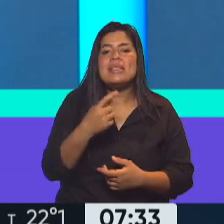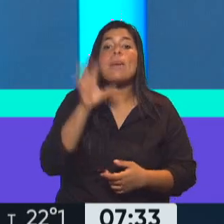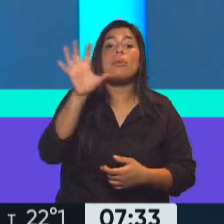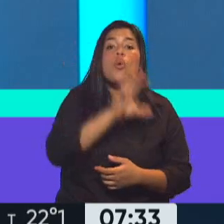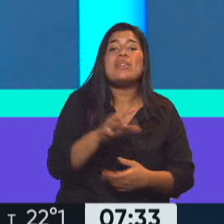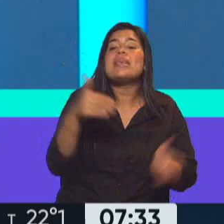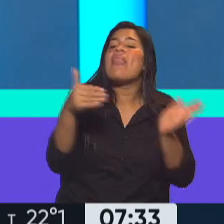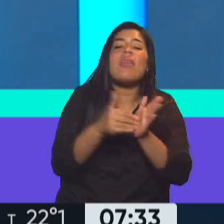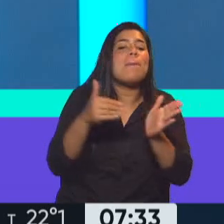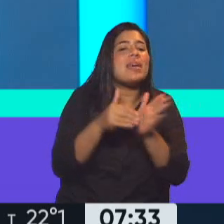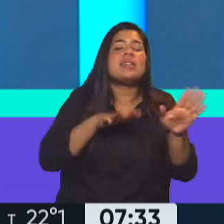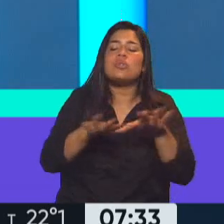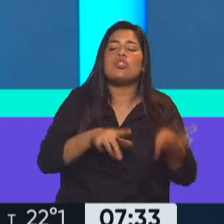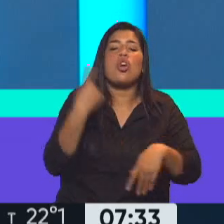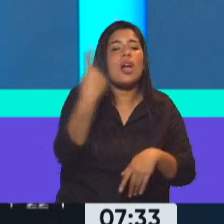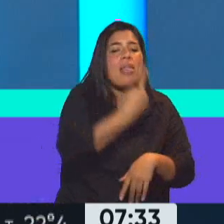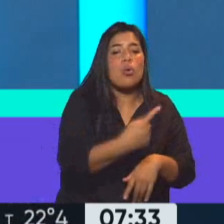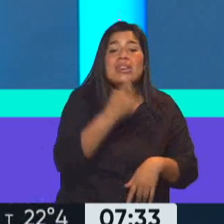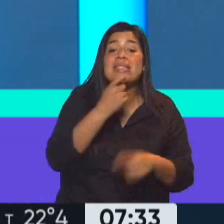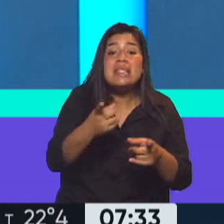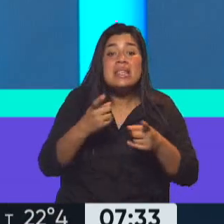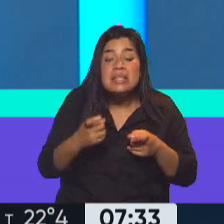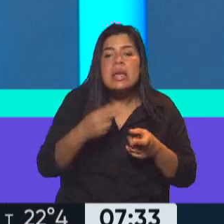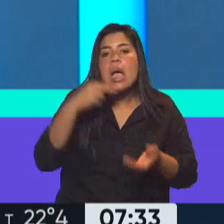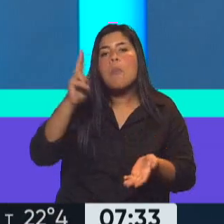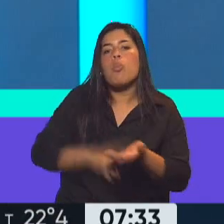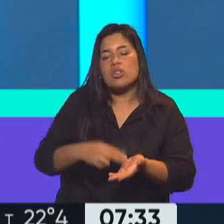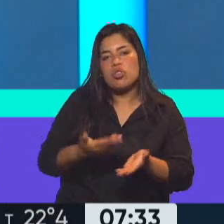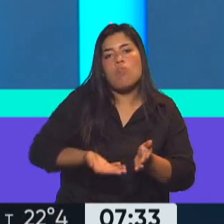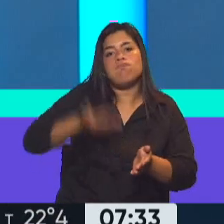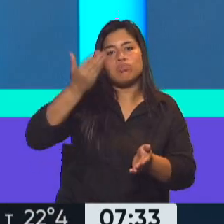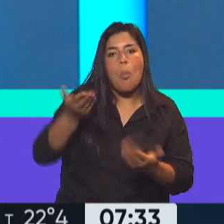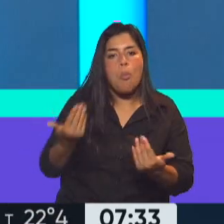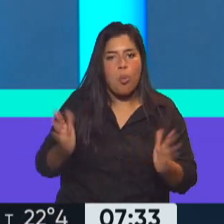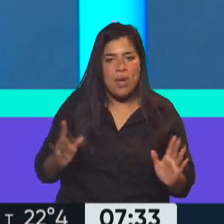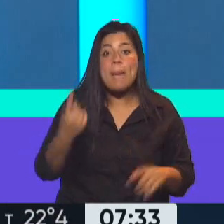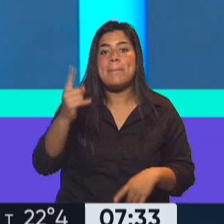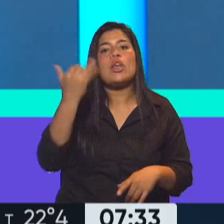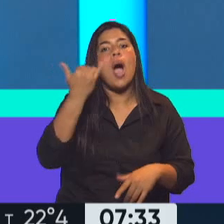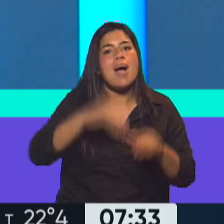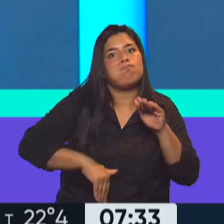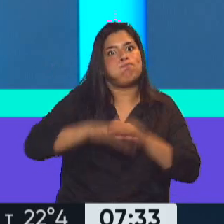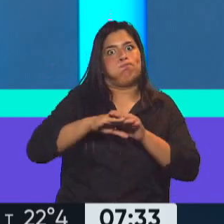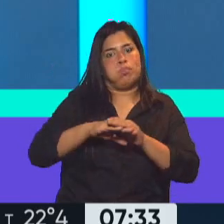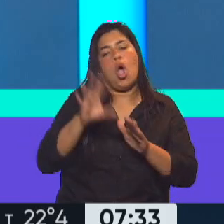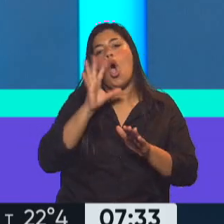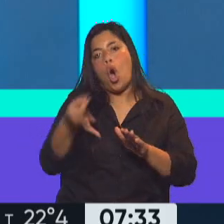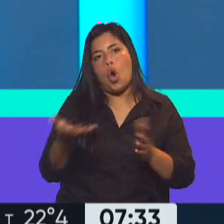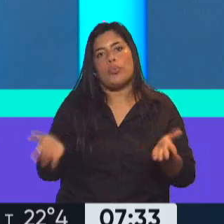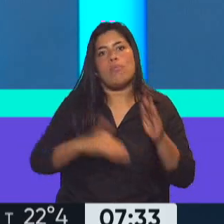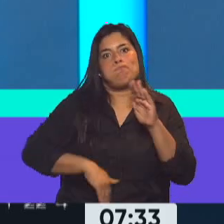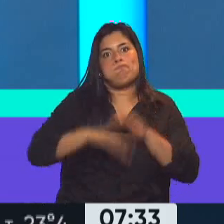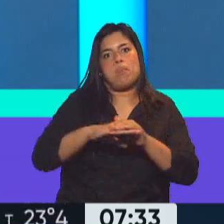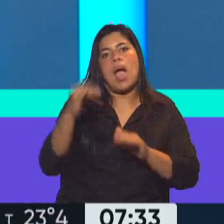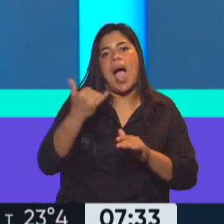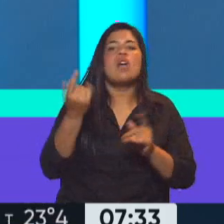necesiten recursos, de aumentar algunos impuestos, pero con un tope. Hay un porcentaje que obviamente no pueden superar las provincias para que